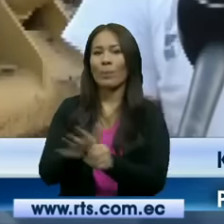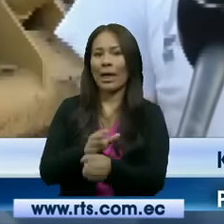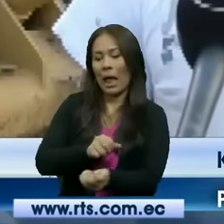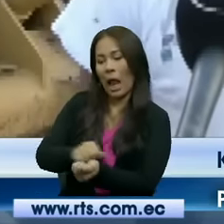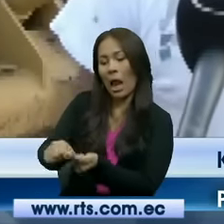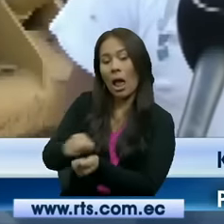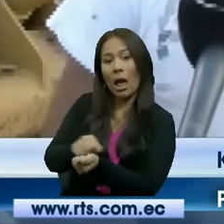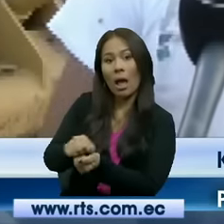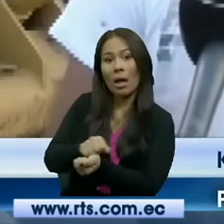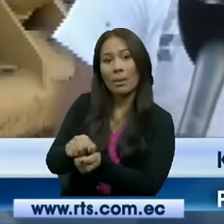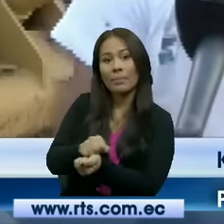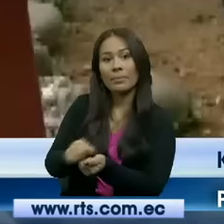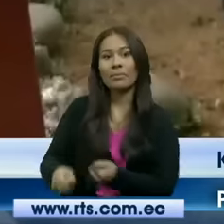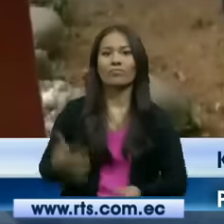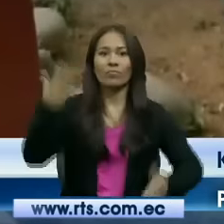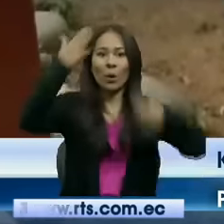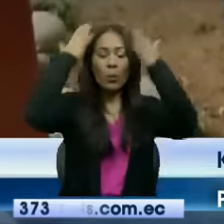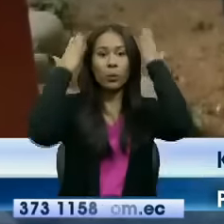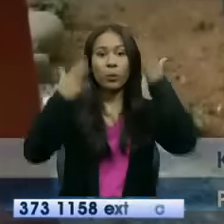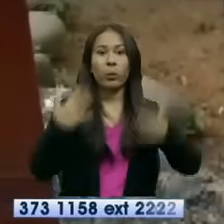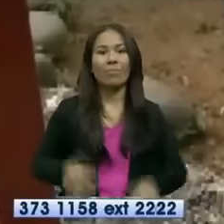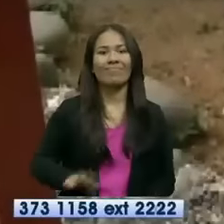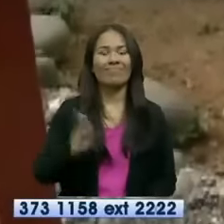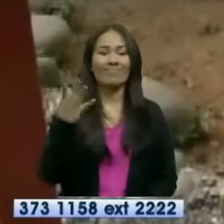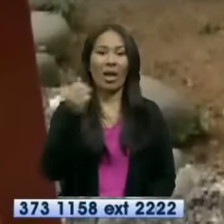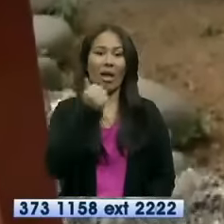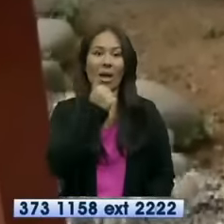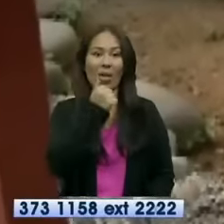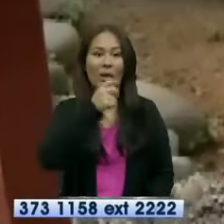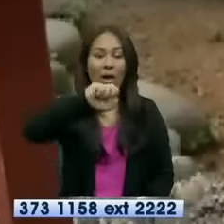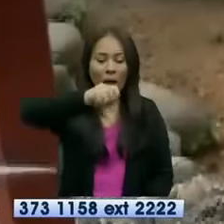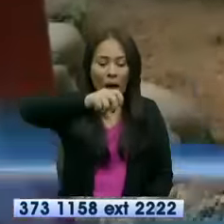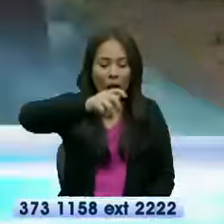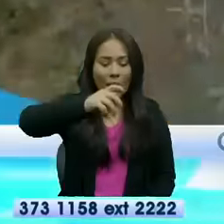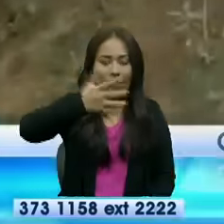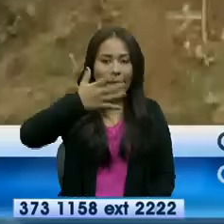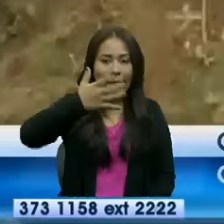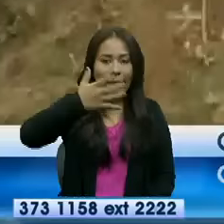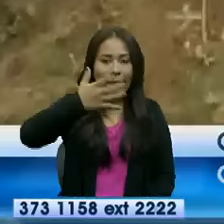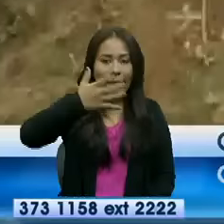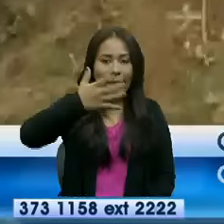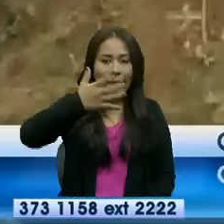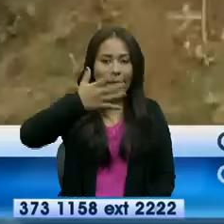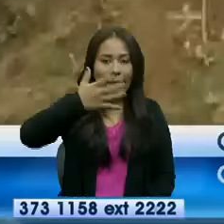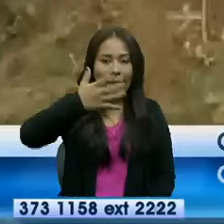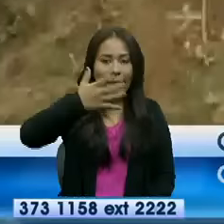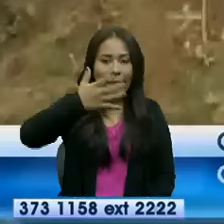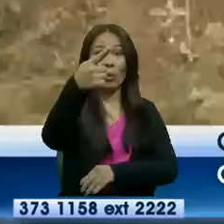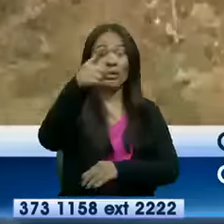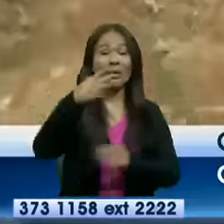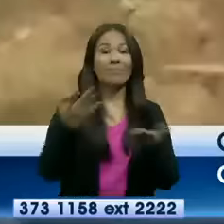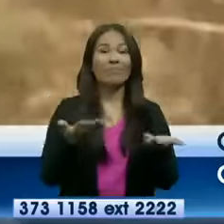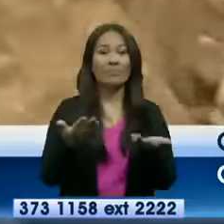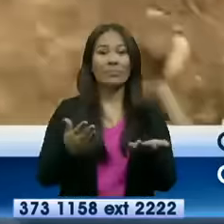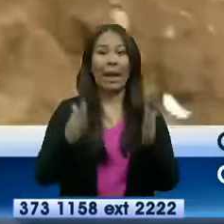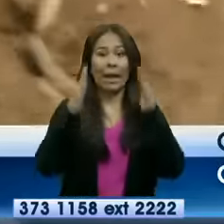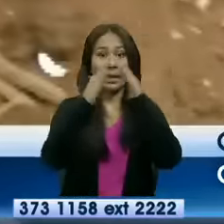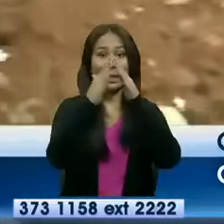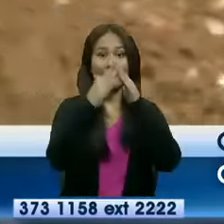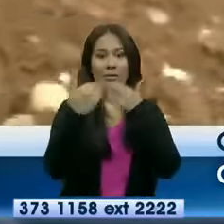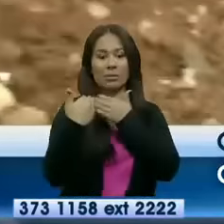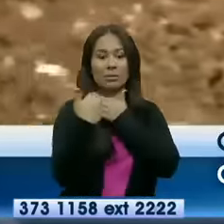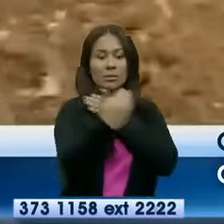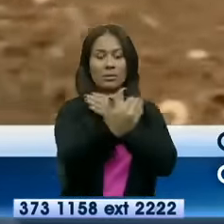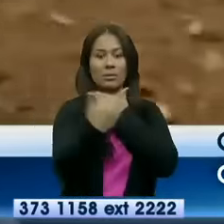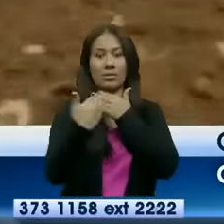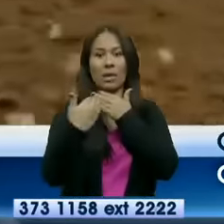ropa, bañarse. En la ciudadela municipal de Puyo, una vivienda que estaba a 22 metros del cauce del Pindo Grande, ahora